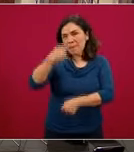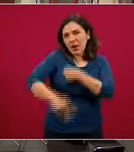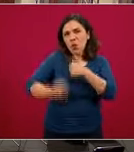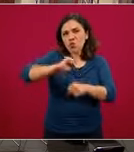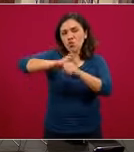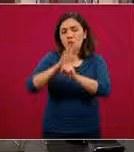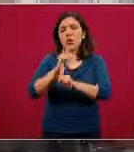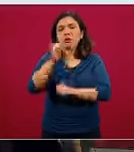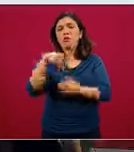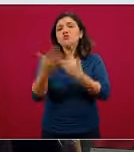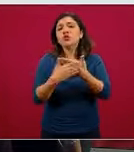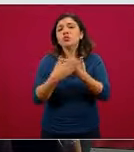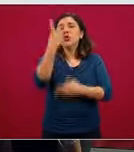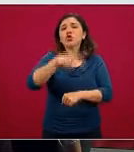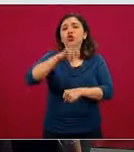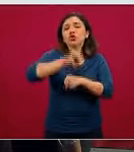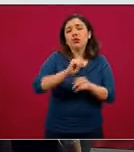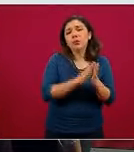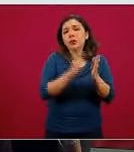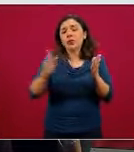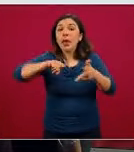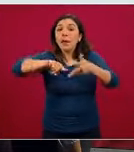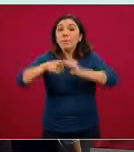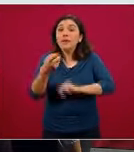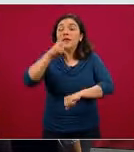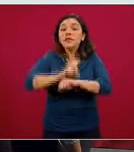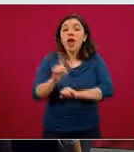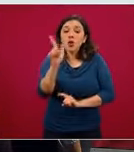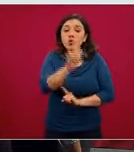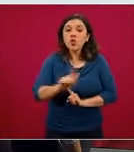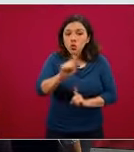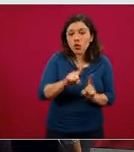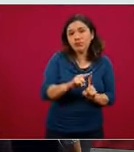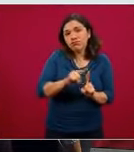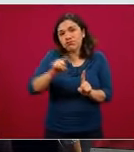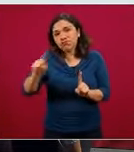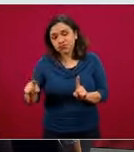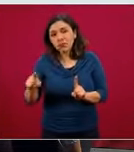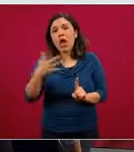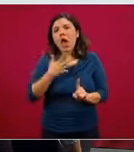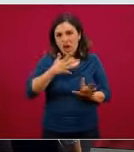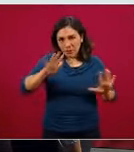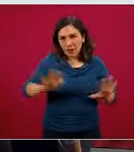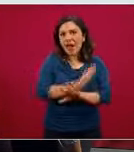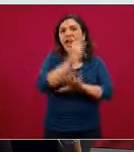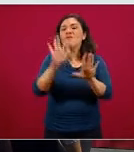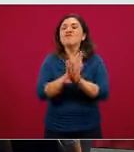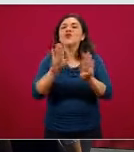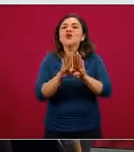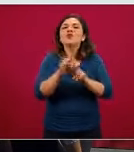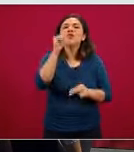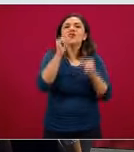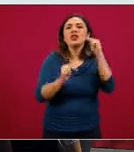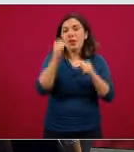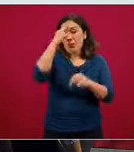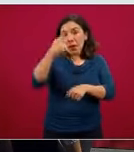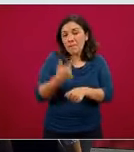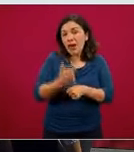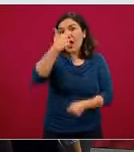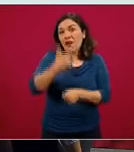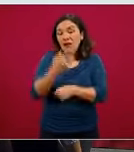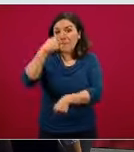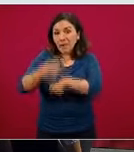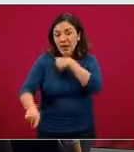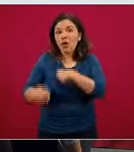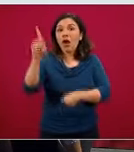las próximas 2 semanas. A partir del día lunes tenemos cambios en los niveles de riesgo. El